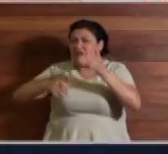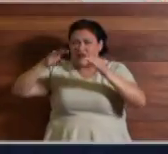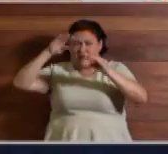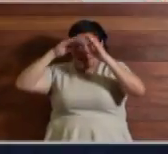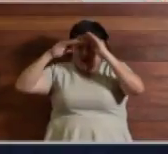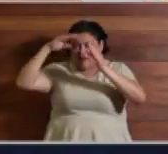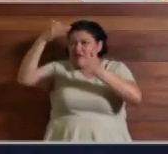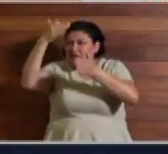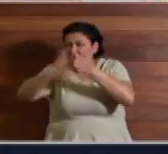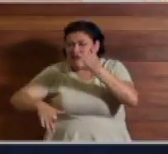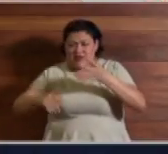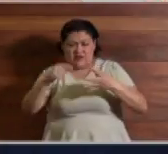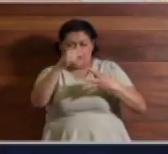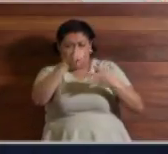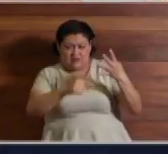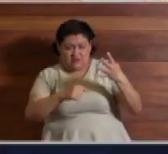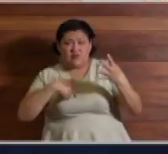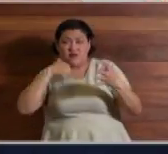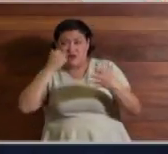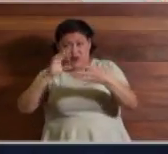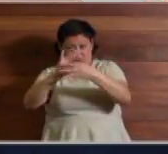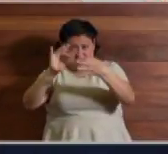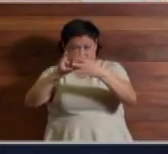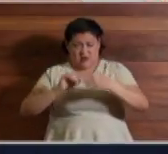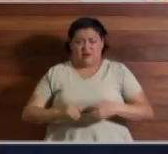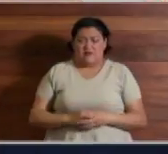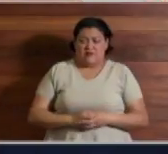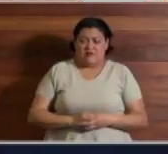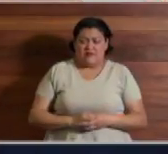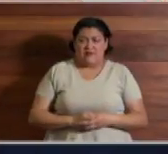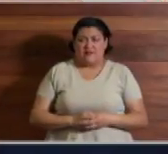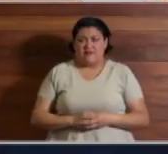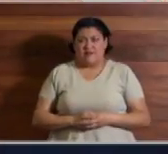con suficiente intensidad en las últimas horas.